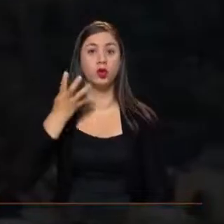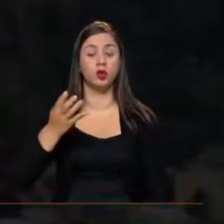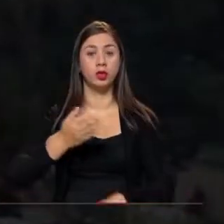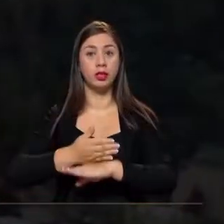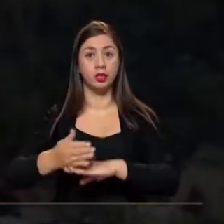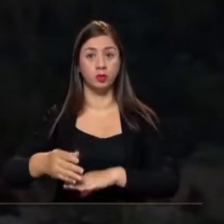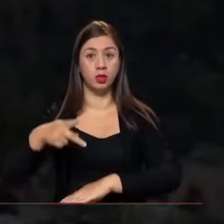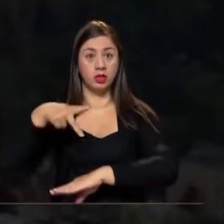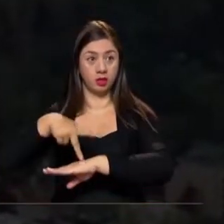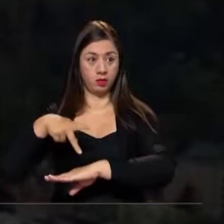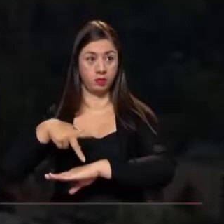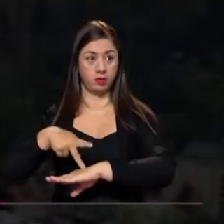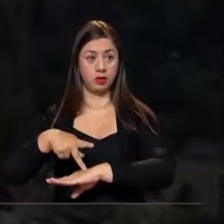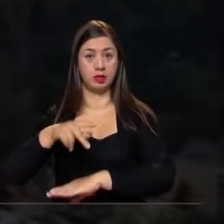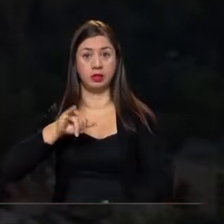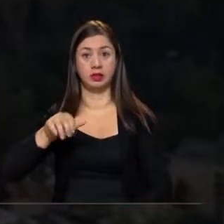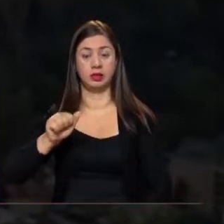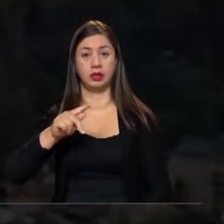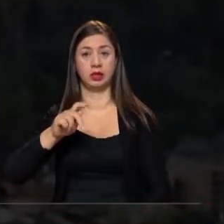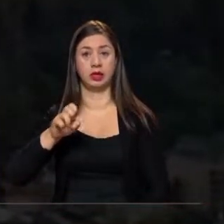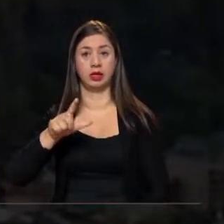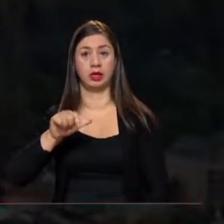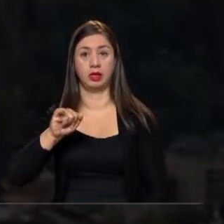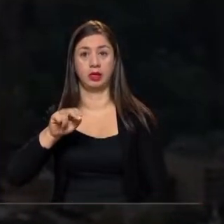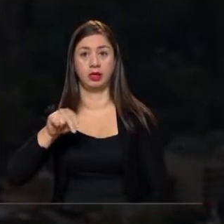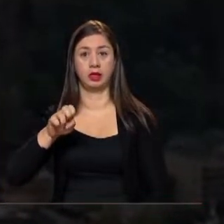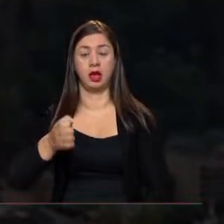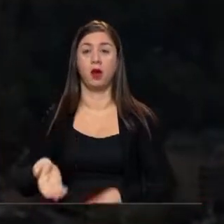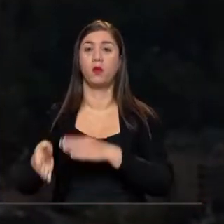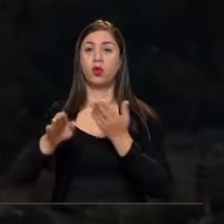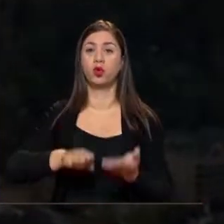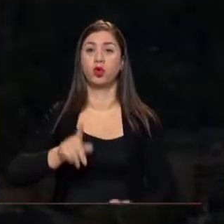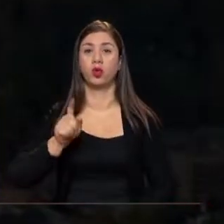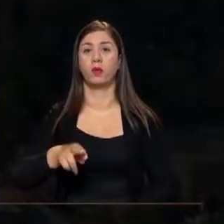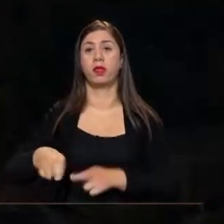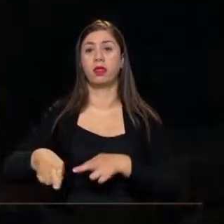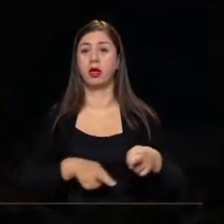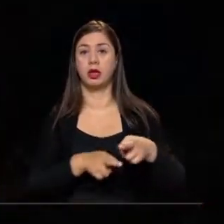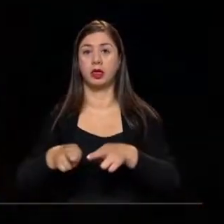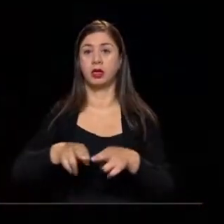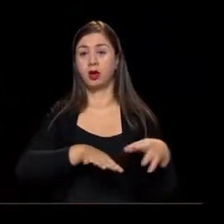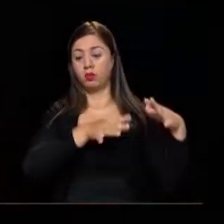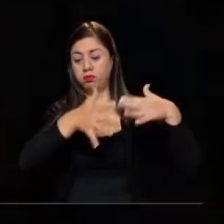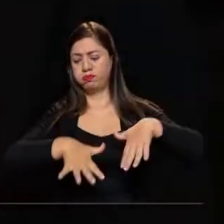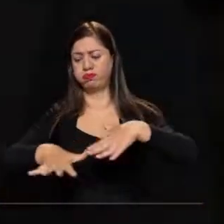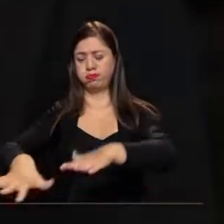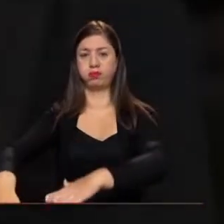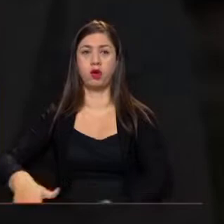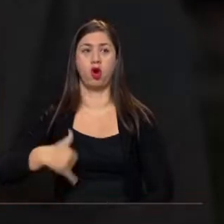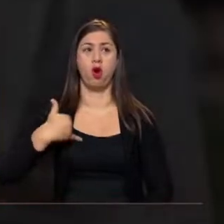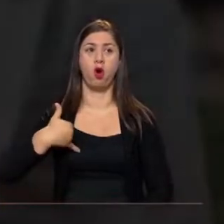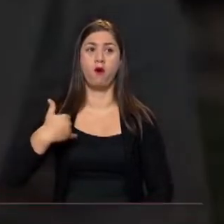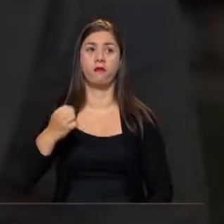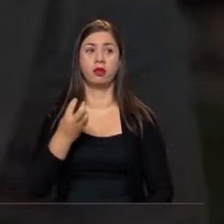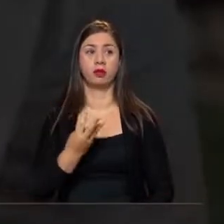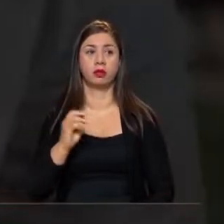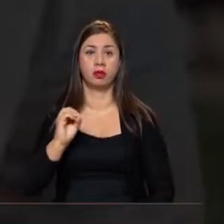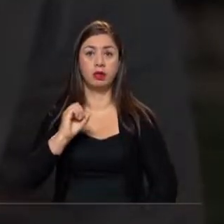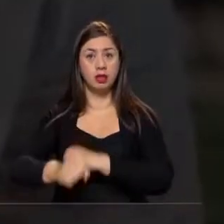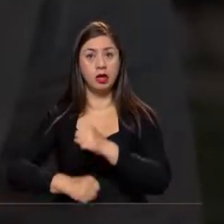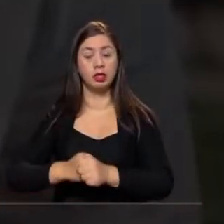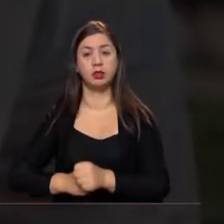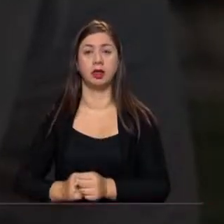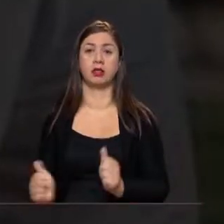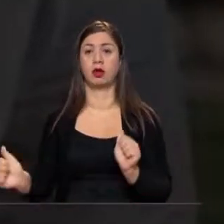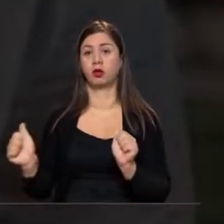trasladarse a Puerto Rico, Jacqueline Lazo perdió la vida tras ser arrastrada por la creciente súbita de un río en Peñuelas. La joven de 30 años disfrutaba de una